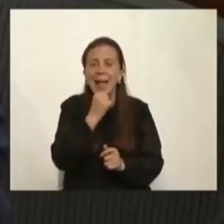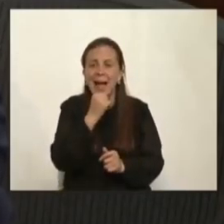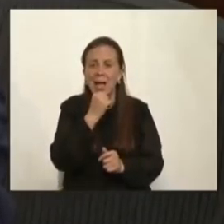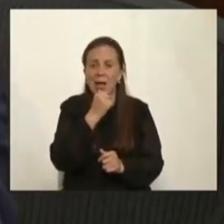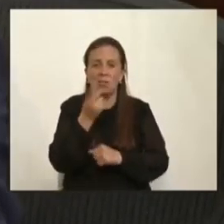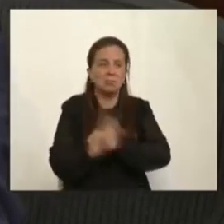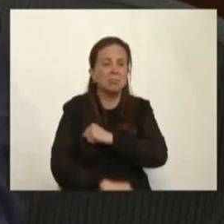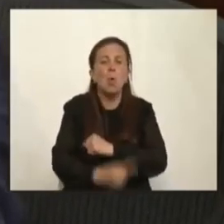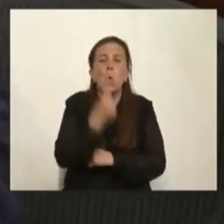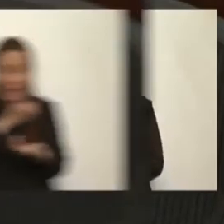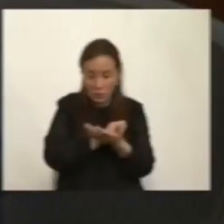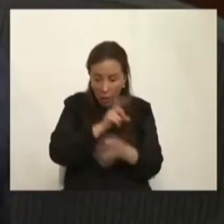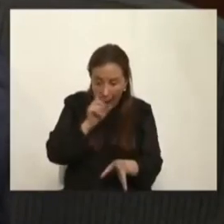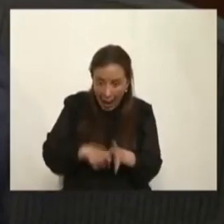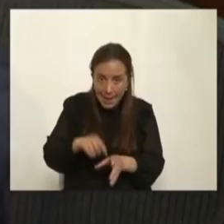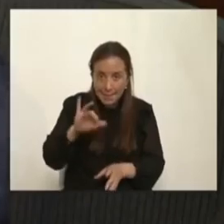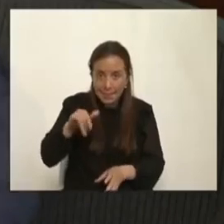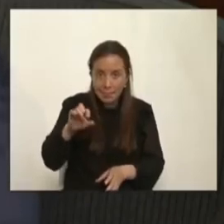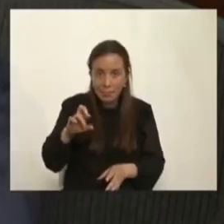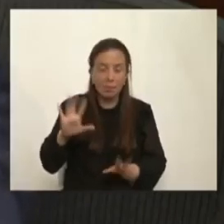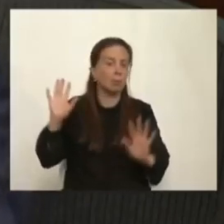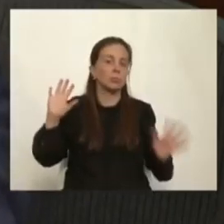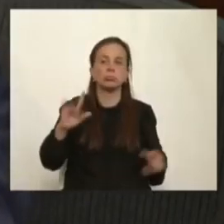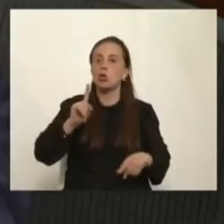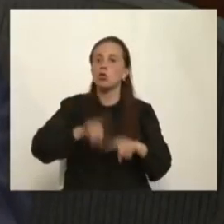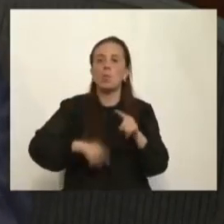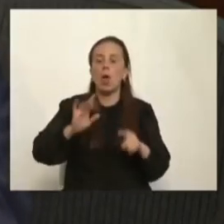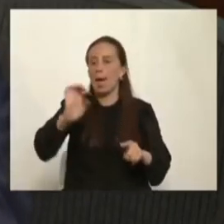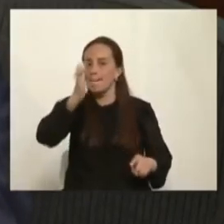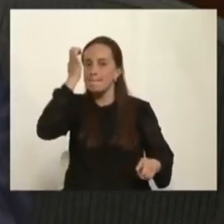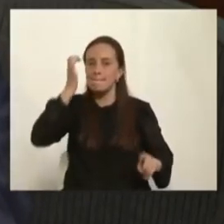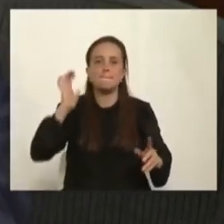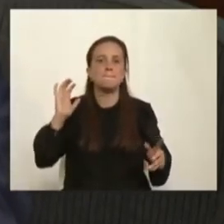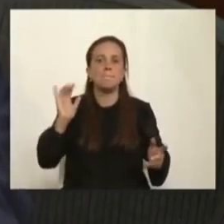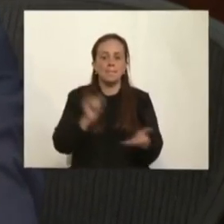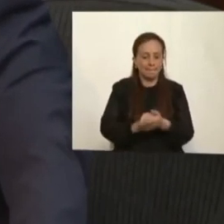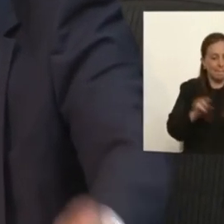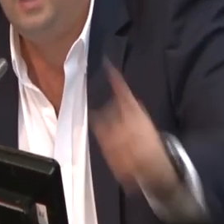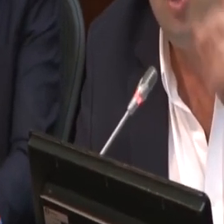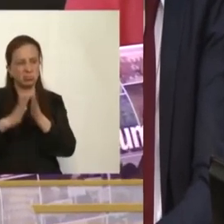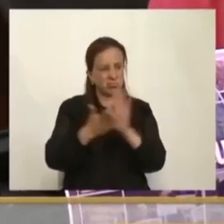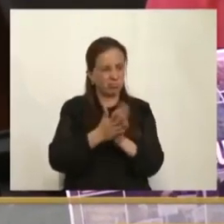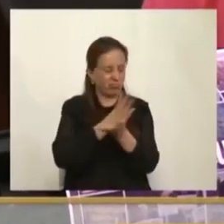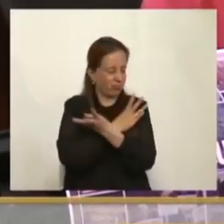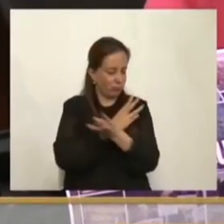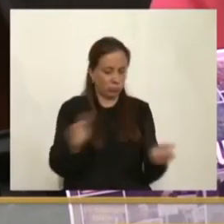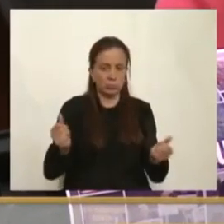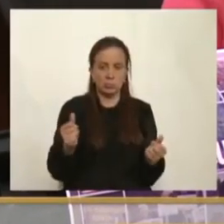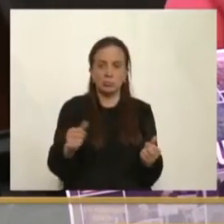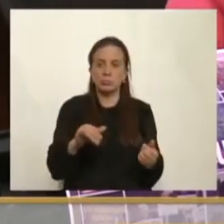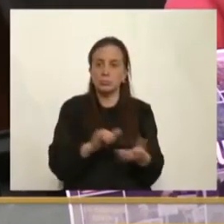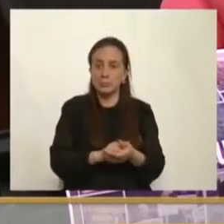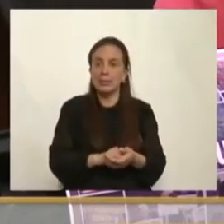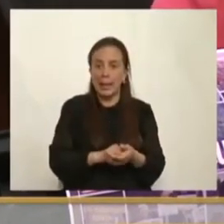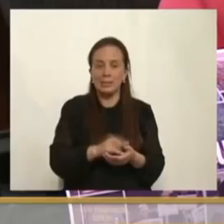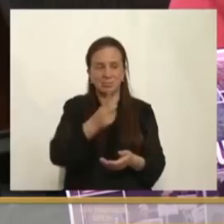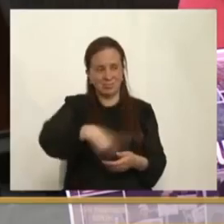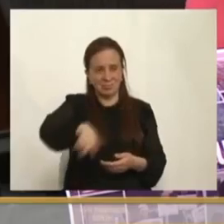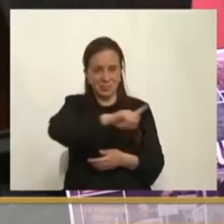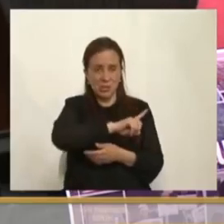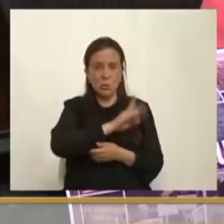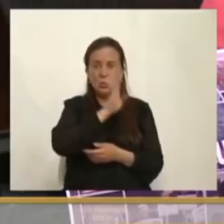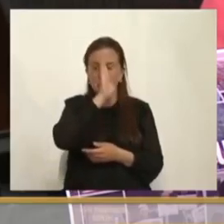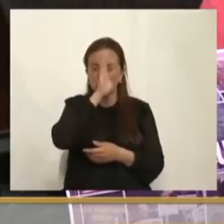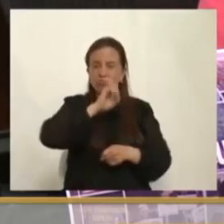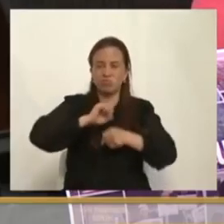un día de cárcel se declaren impedidas en este tipo de discusiones. Y entonces se han dedicado a